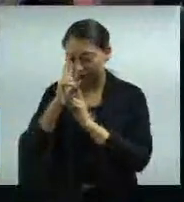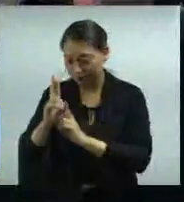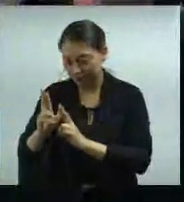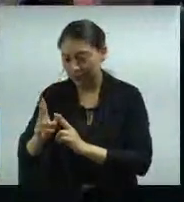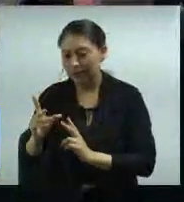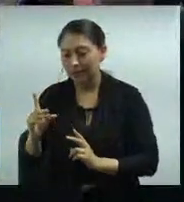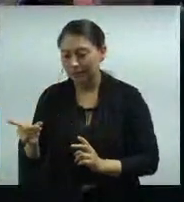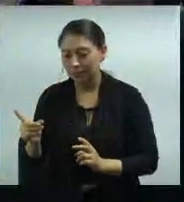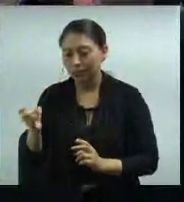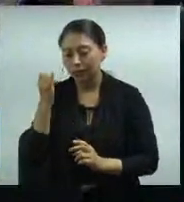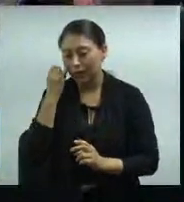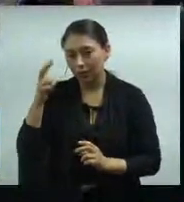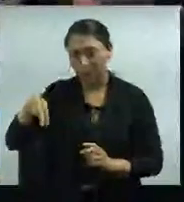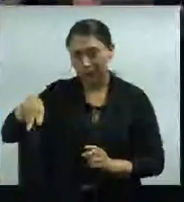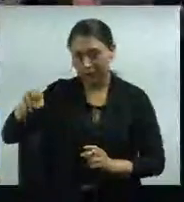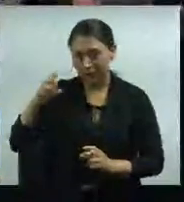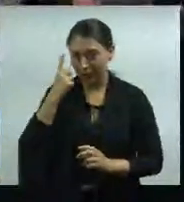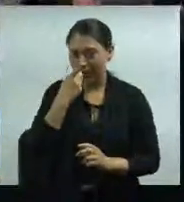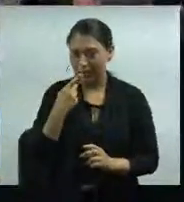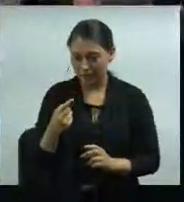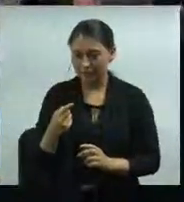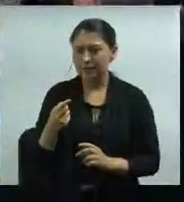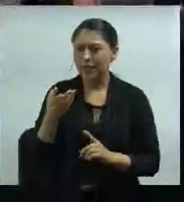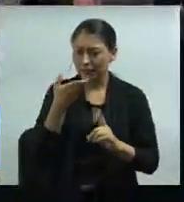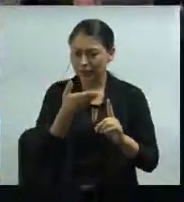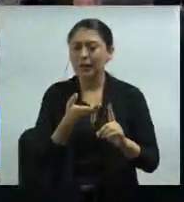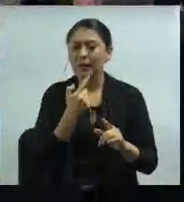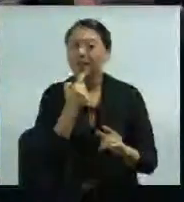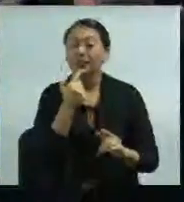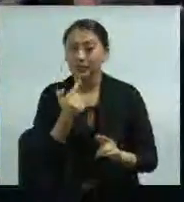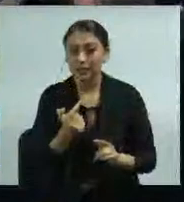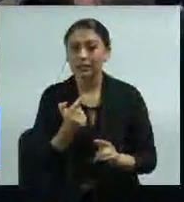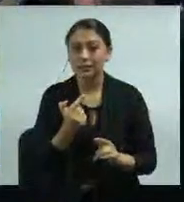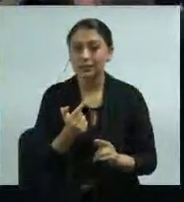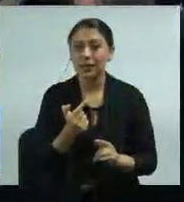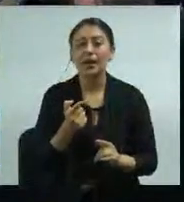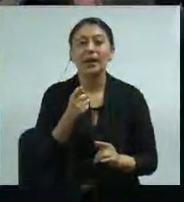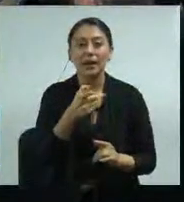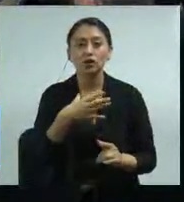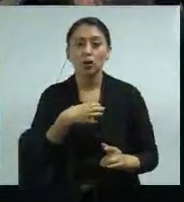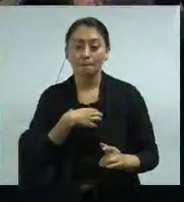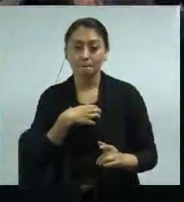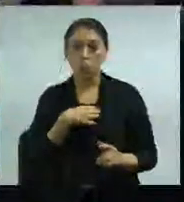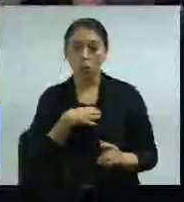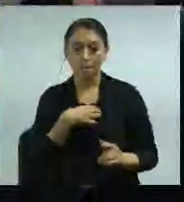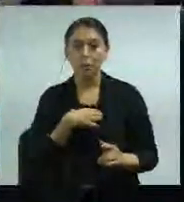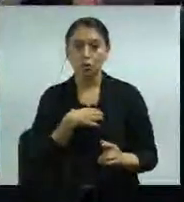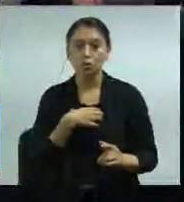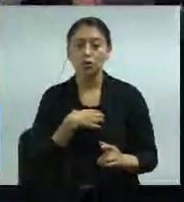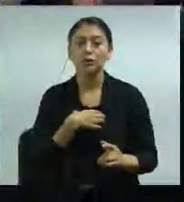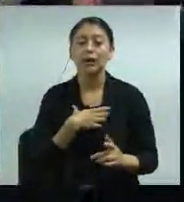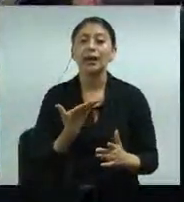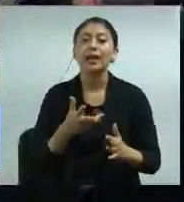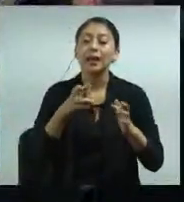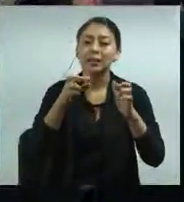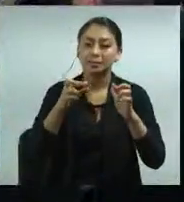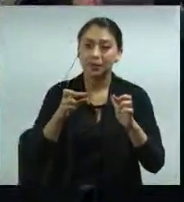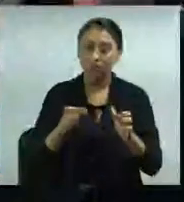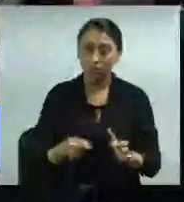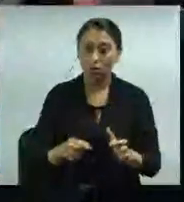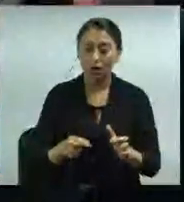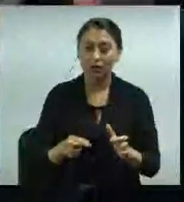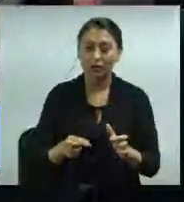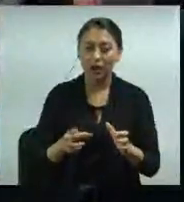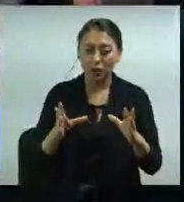diputado Inés. Él dice que son los dueños de los terrenos que deben de apagar el fuego.